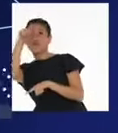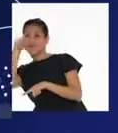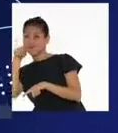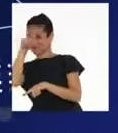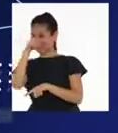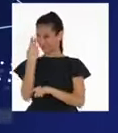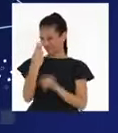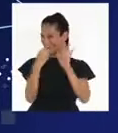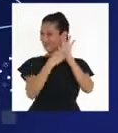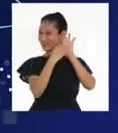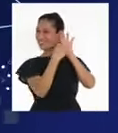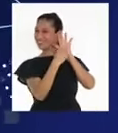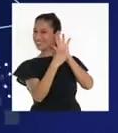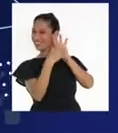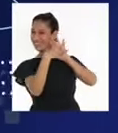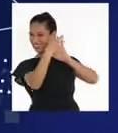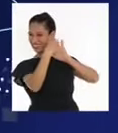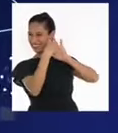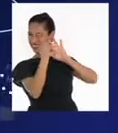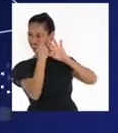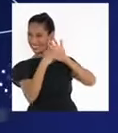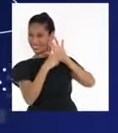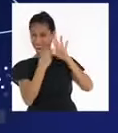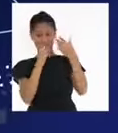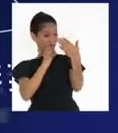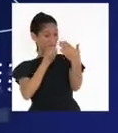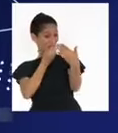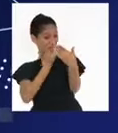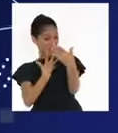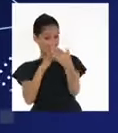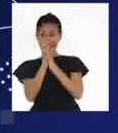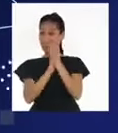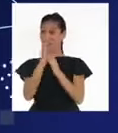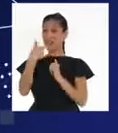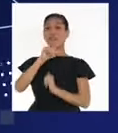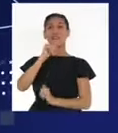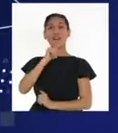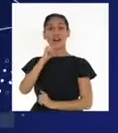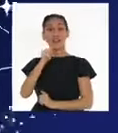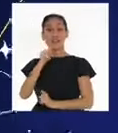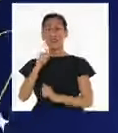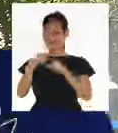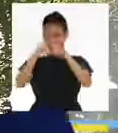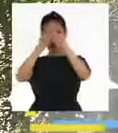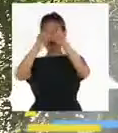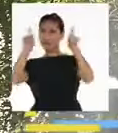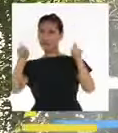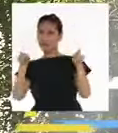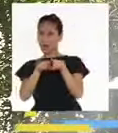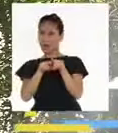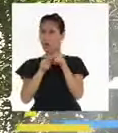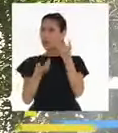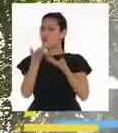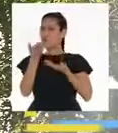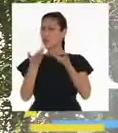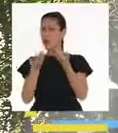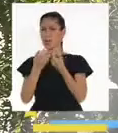Ahora nos toca llenar la columna frecuencia de la tabla. Pero